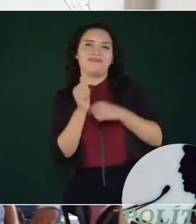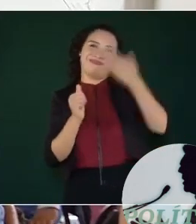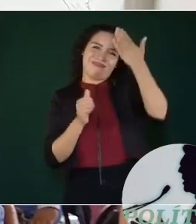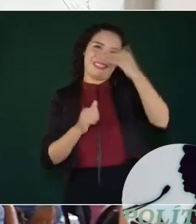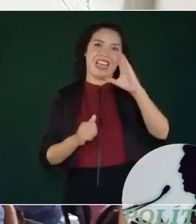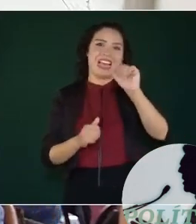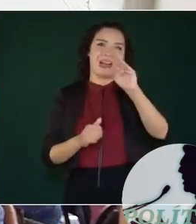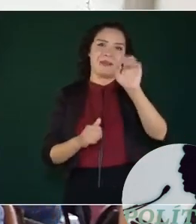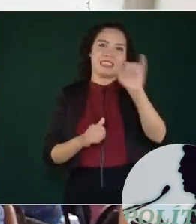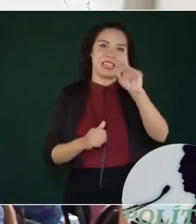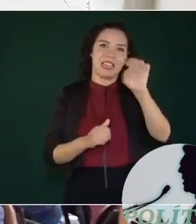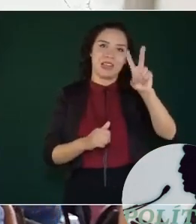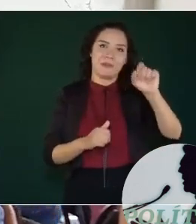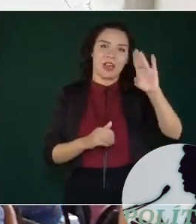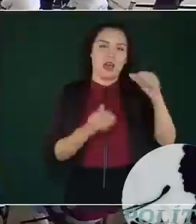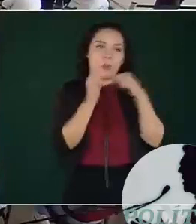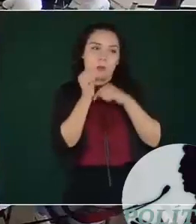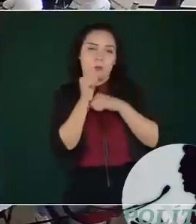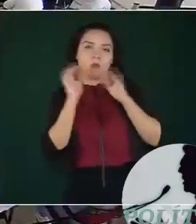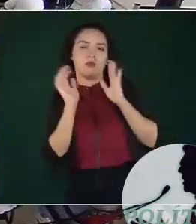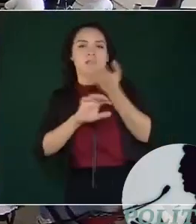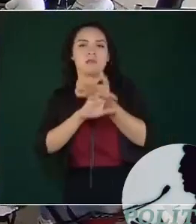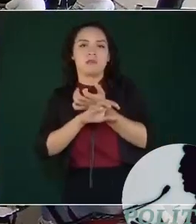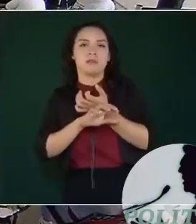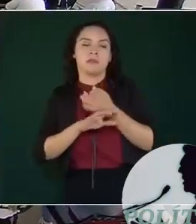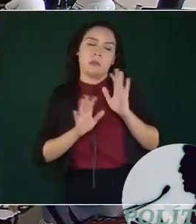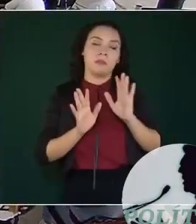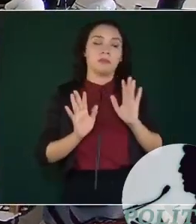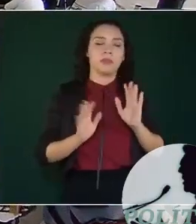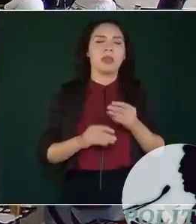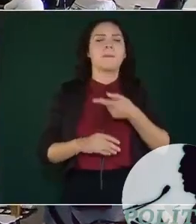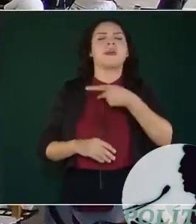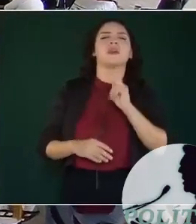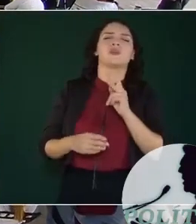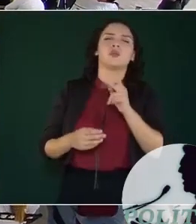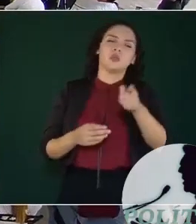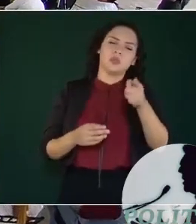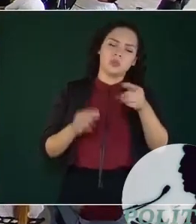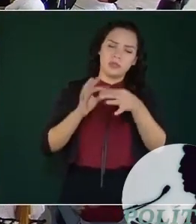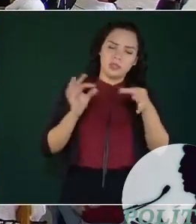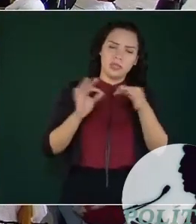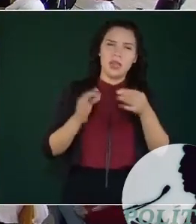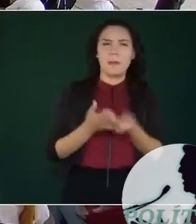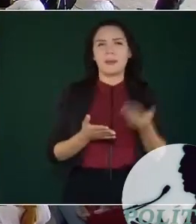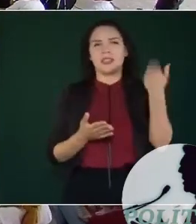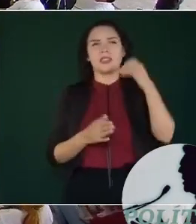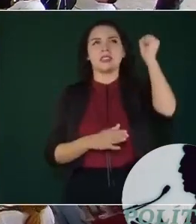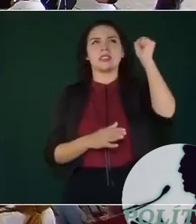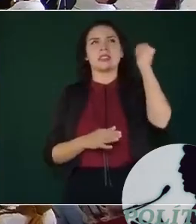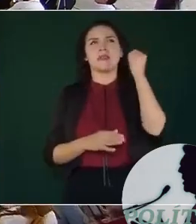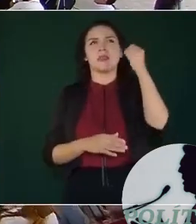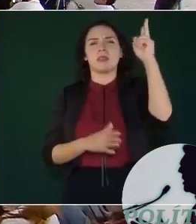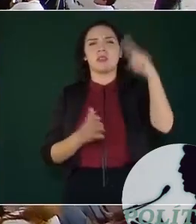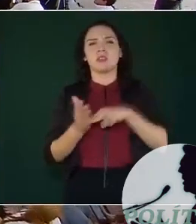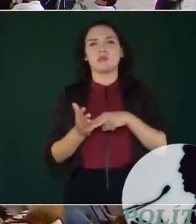Pero lo que le quería preguntar específicamente respecto a la memoria es, esa en septiembre de 2018, cuando usted